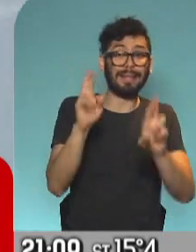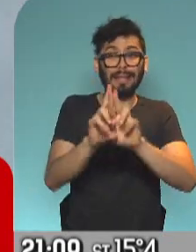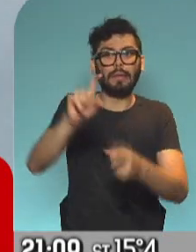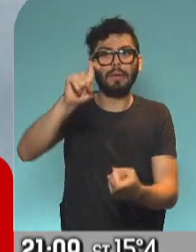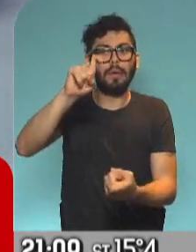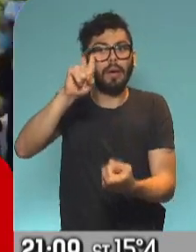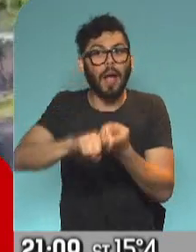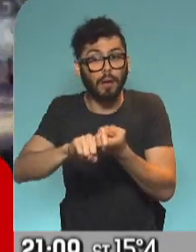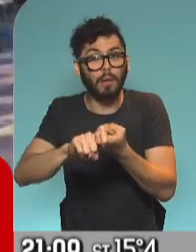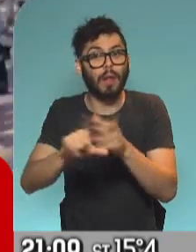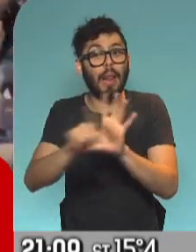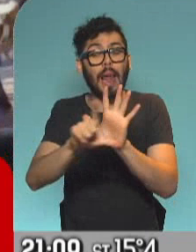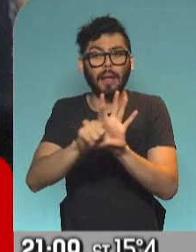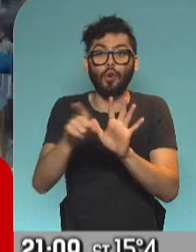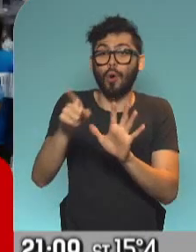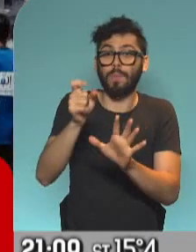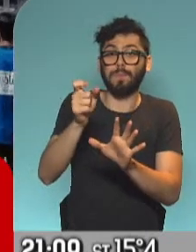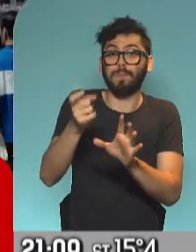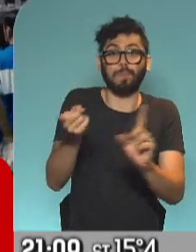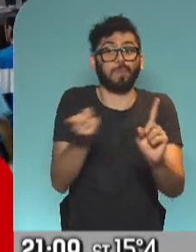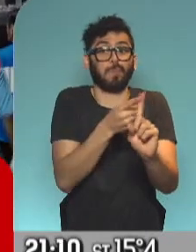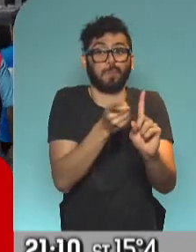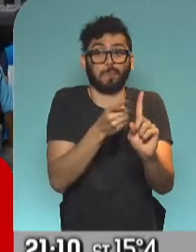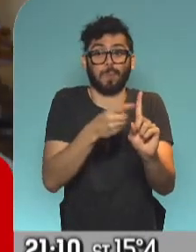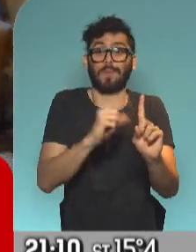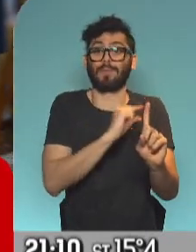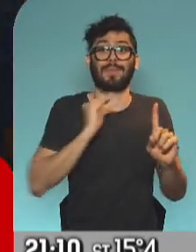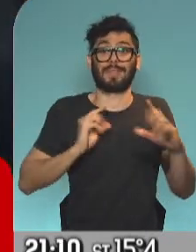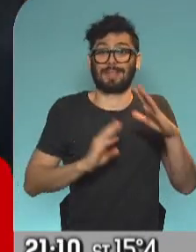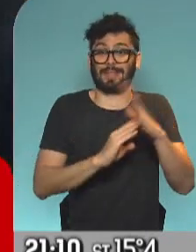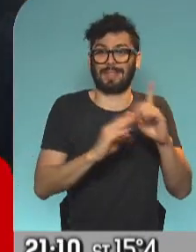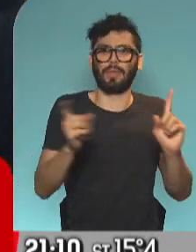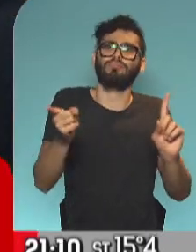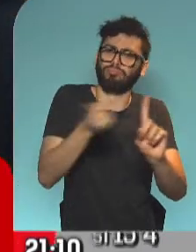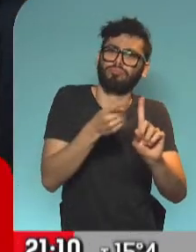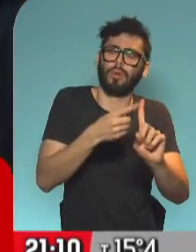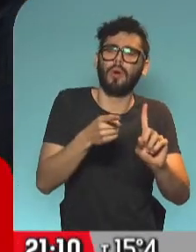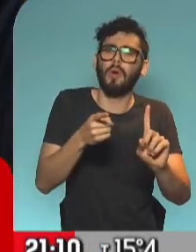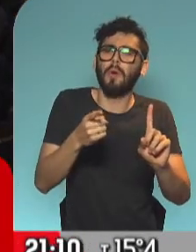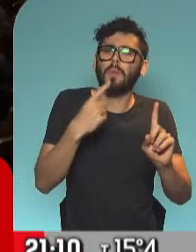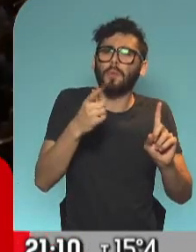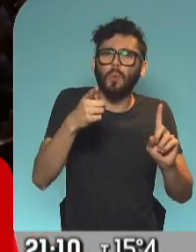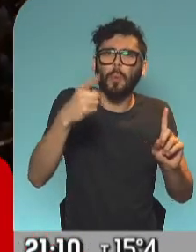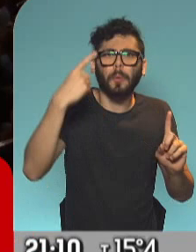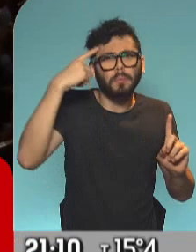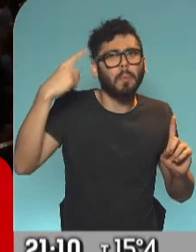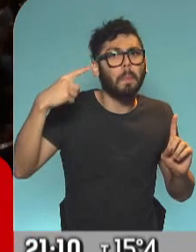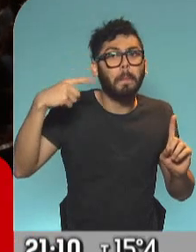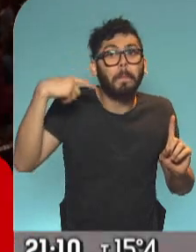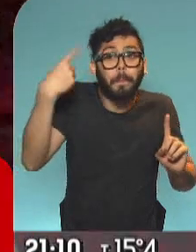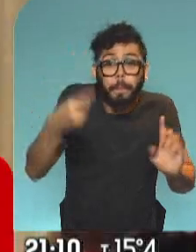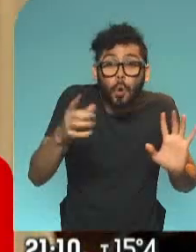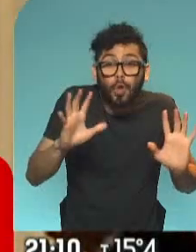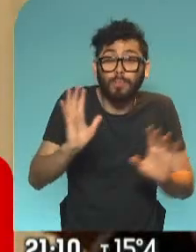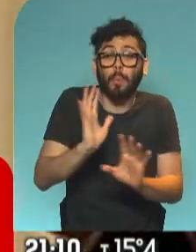tu conocimiento, desde haberlo tratado a Bergoglio como cardenal en Buenos Aires, tenés la sensación que el próximo paso puede llegar a ser